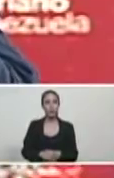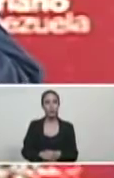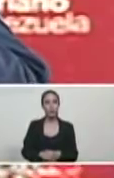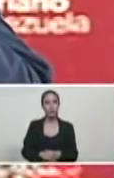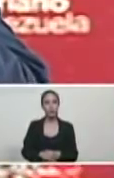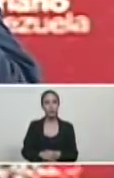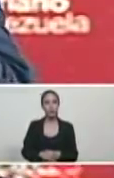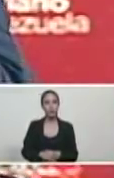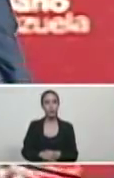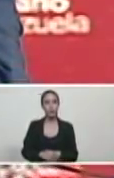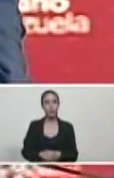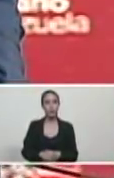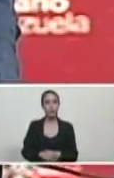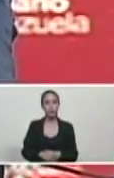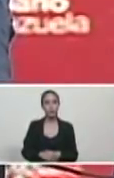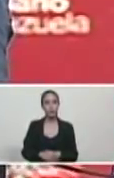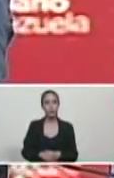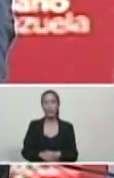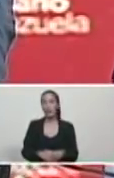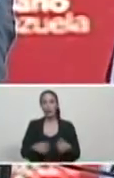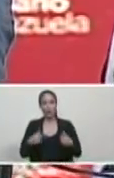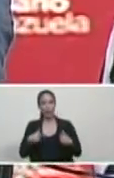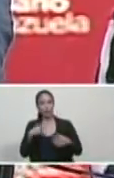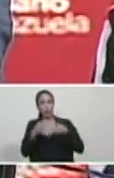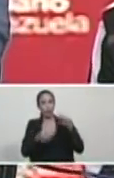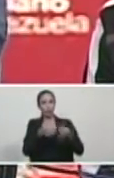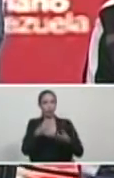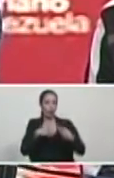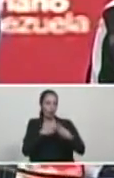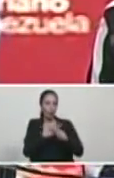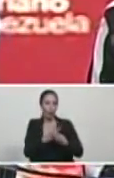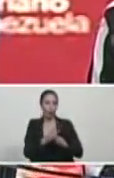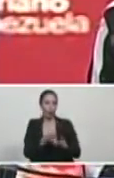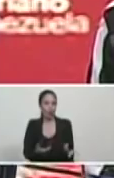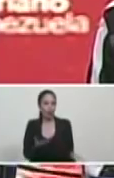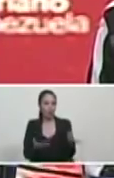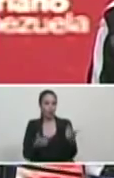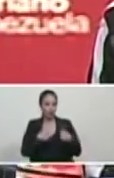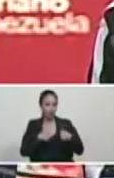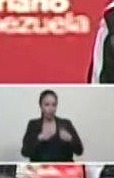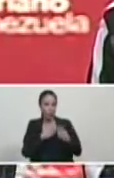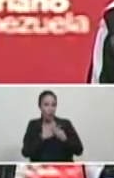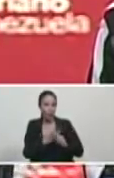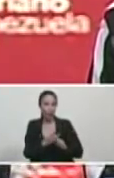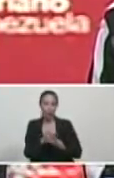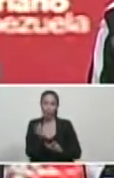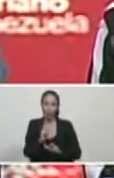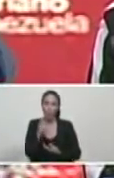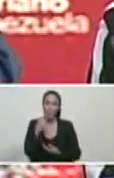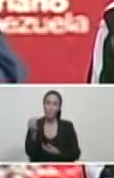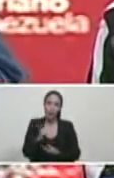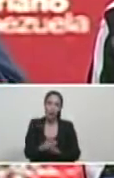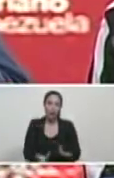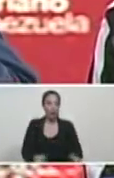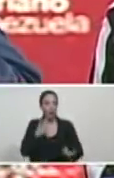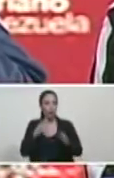basta con que nosotros expresemos nuestra voluntad de lucha, sino que es necesario